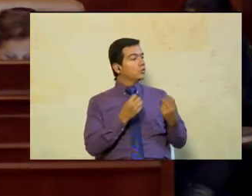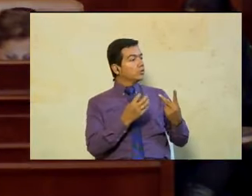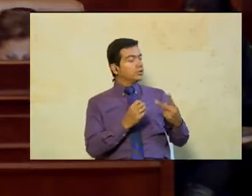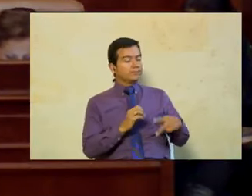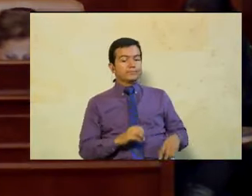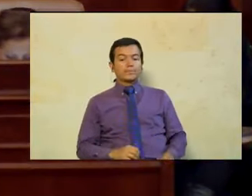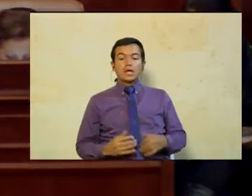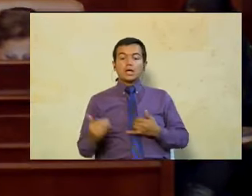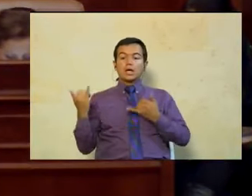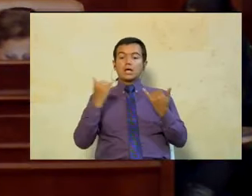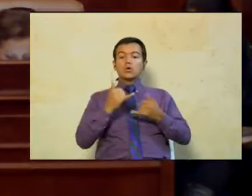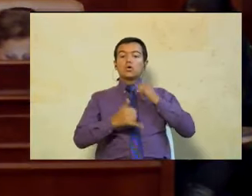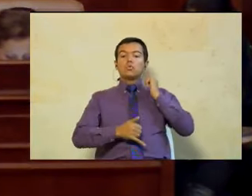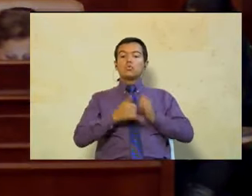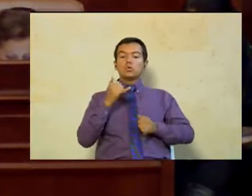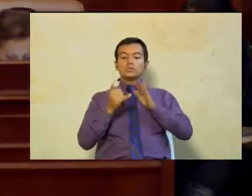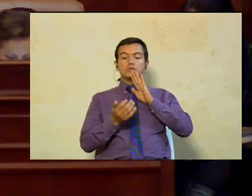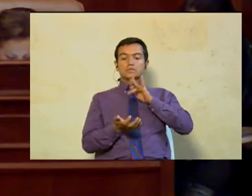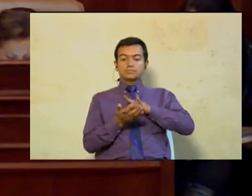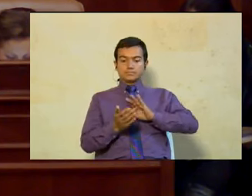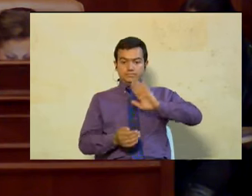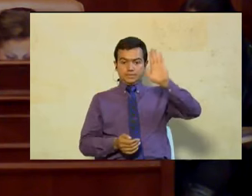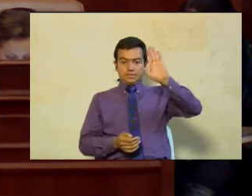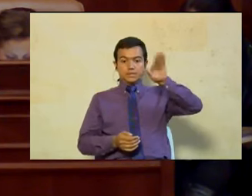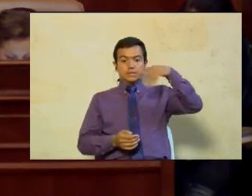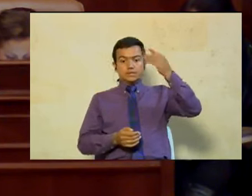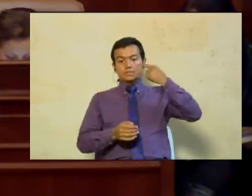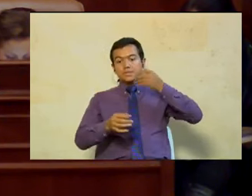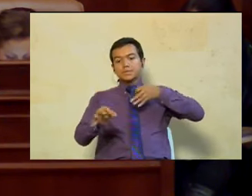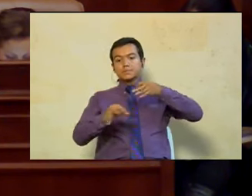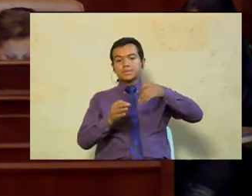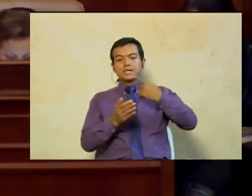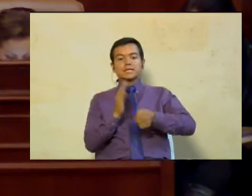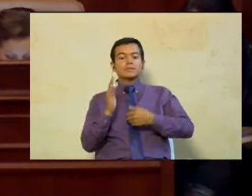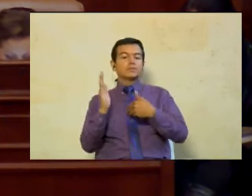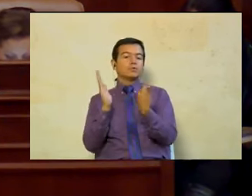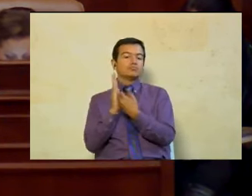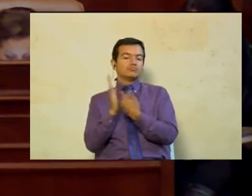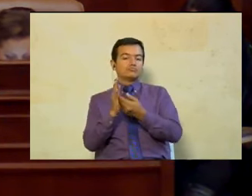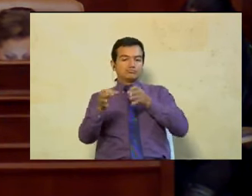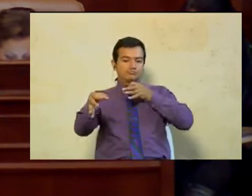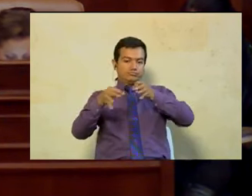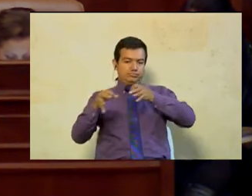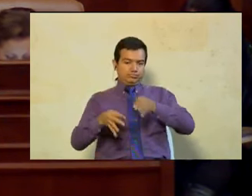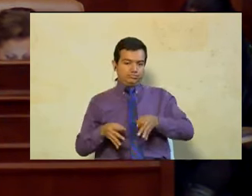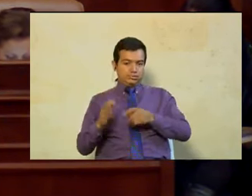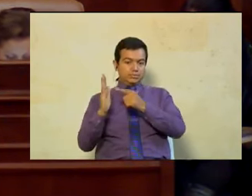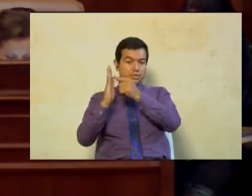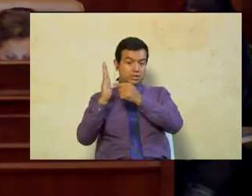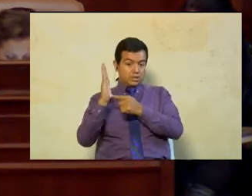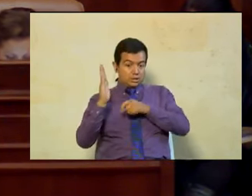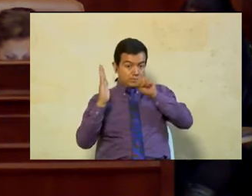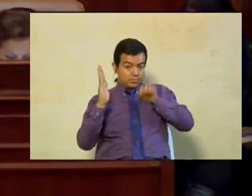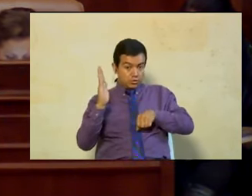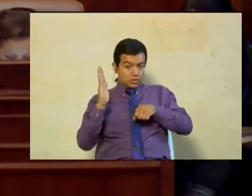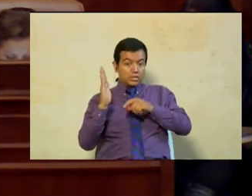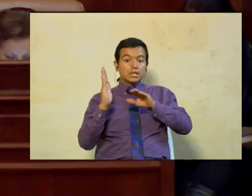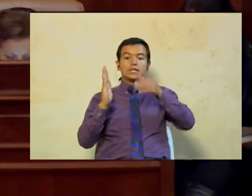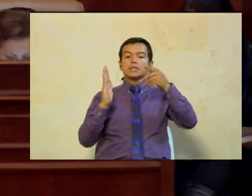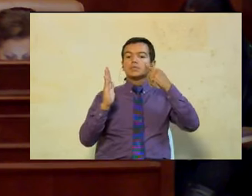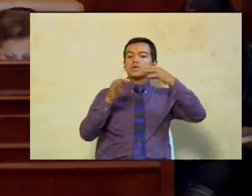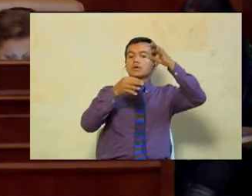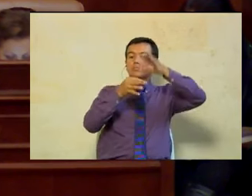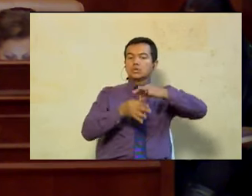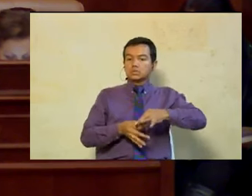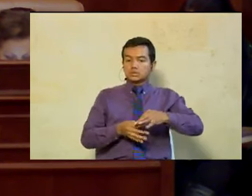a dar la última palabra y luego explicarán las proposiciones que tiene el aval para proceder a votar entonces la